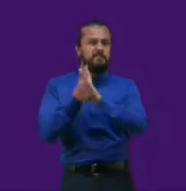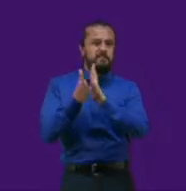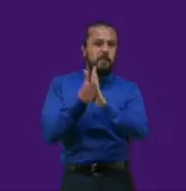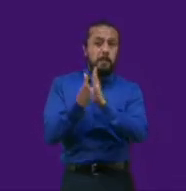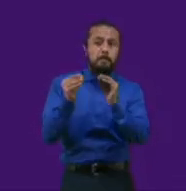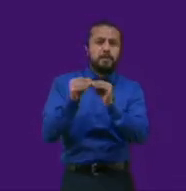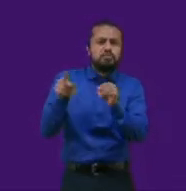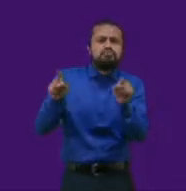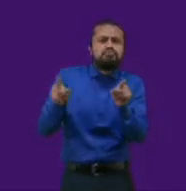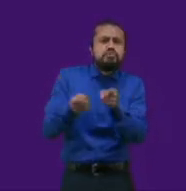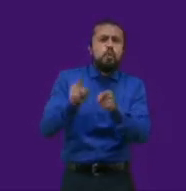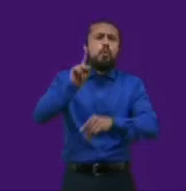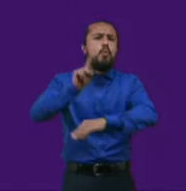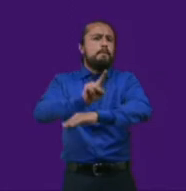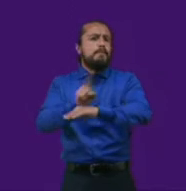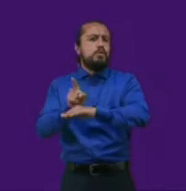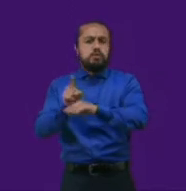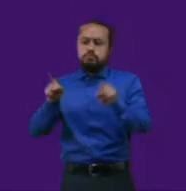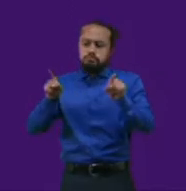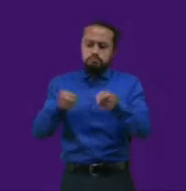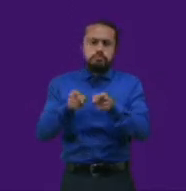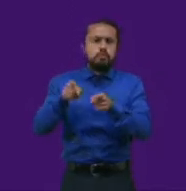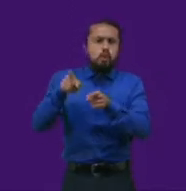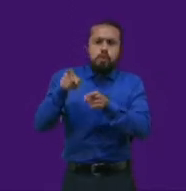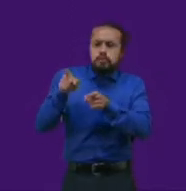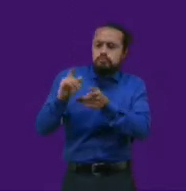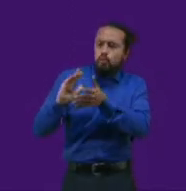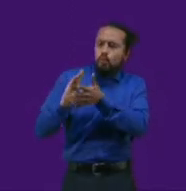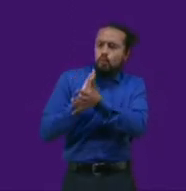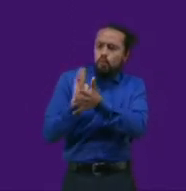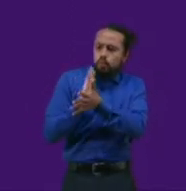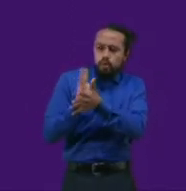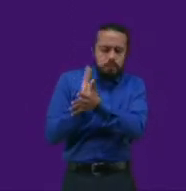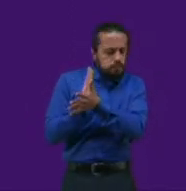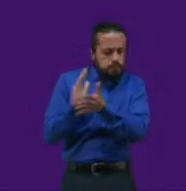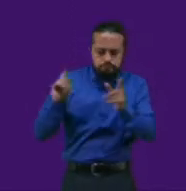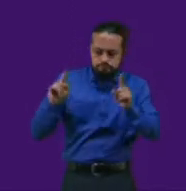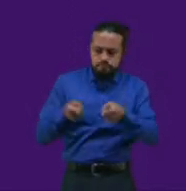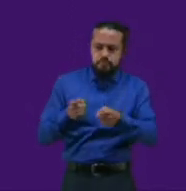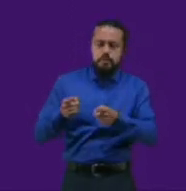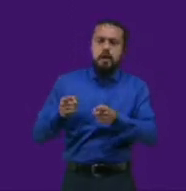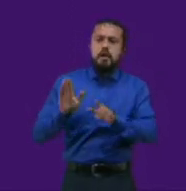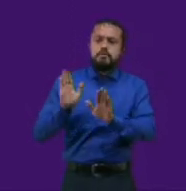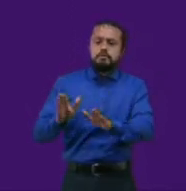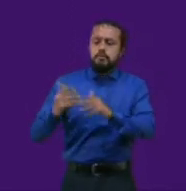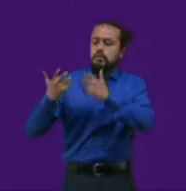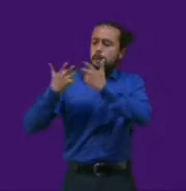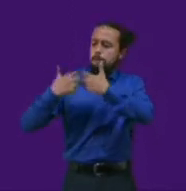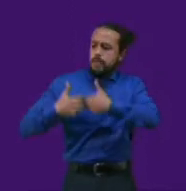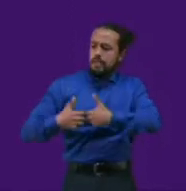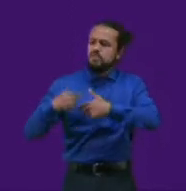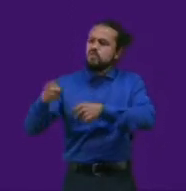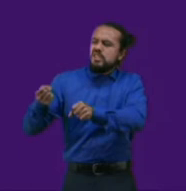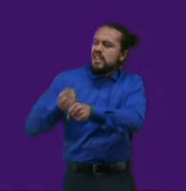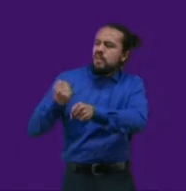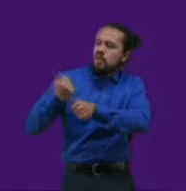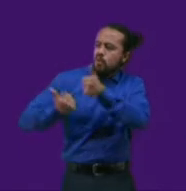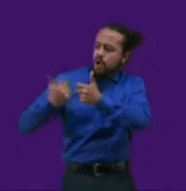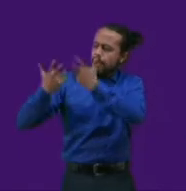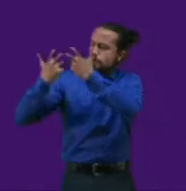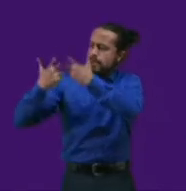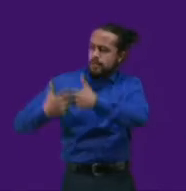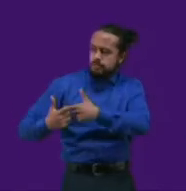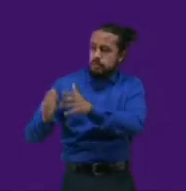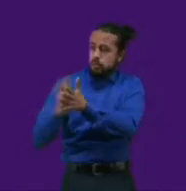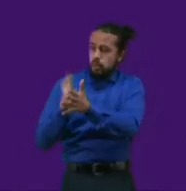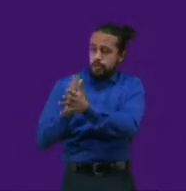cuenten sobre ustedes, muy brevemente, que me cuenten sobre la empresa, el emprendimiento en el que están trabajando hoy. Y ya